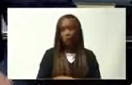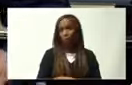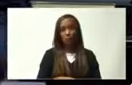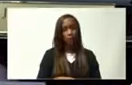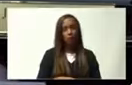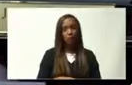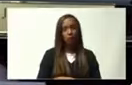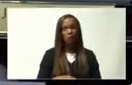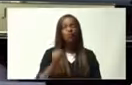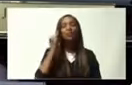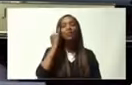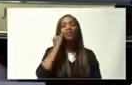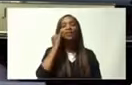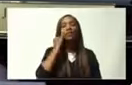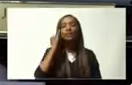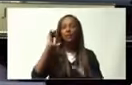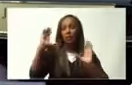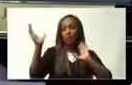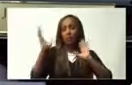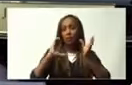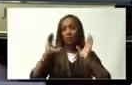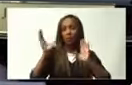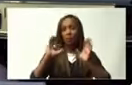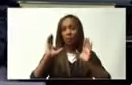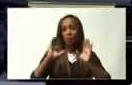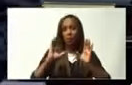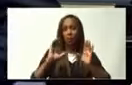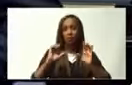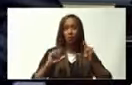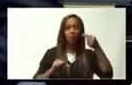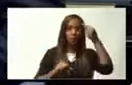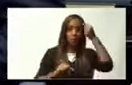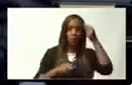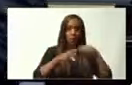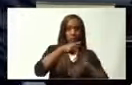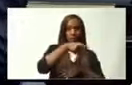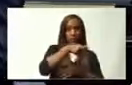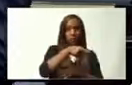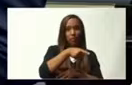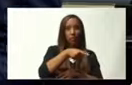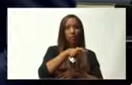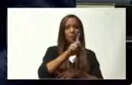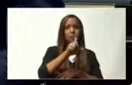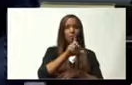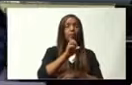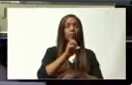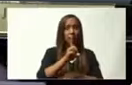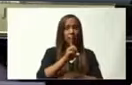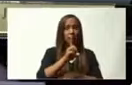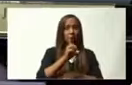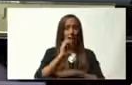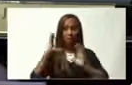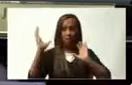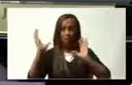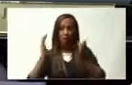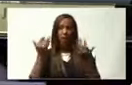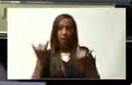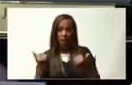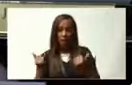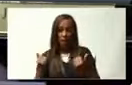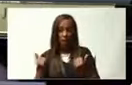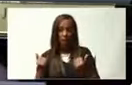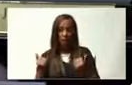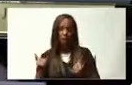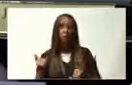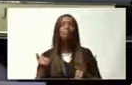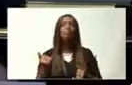el PLD en cuanto a la ejecución de la deuda, fuimos y somos mejores administradores de la deuda pública